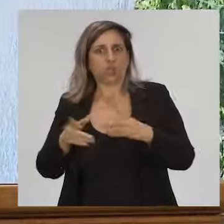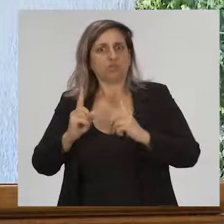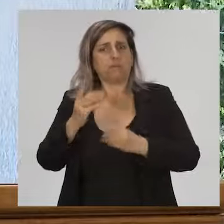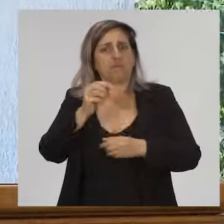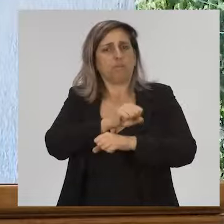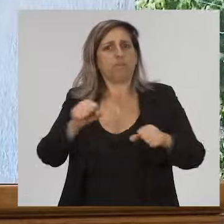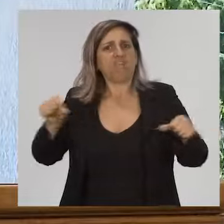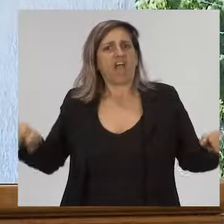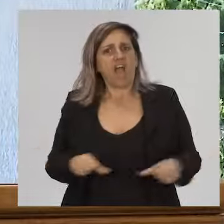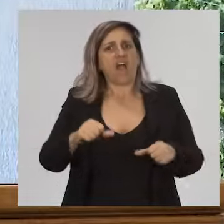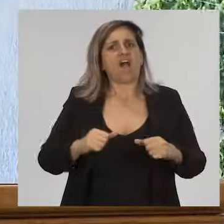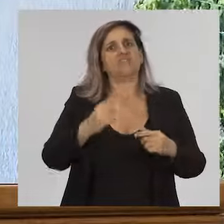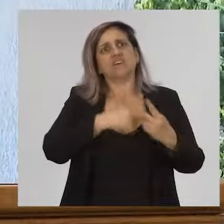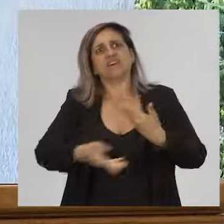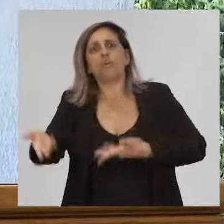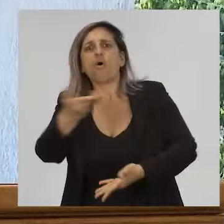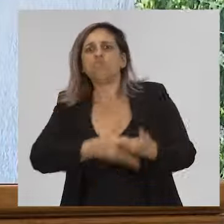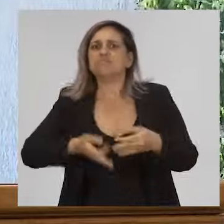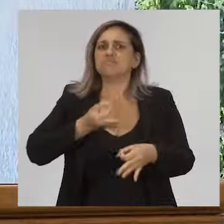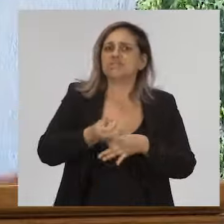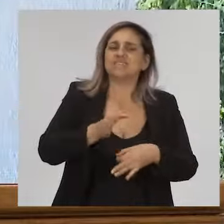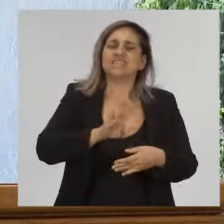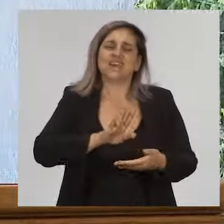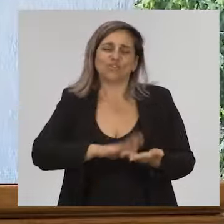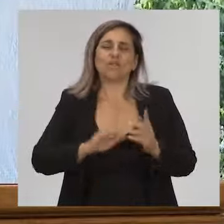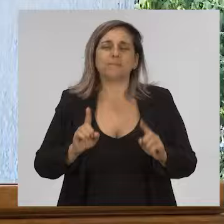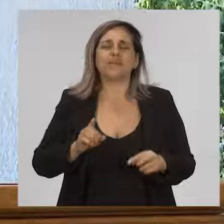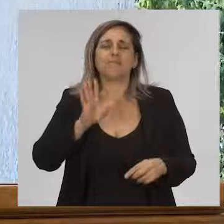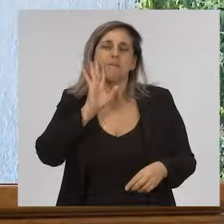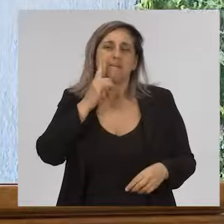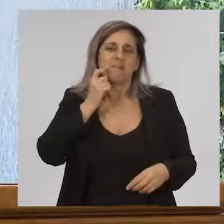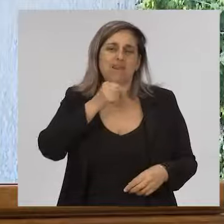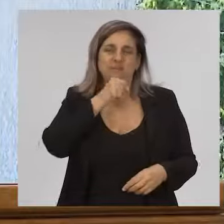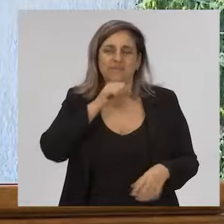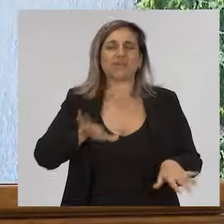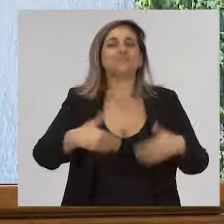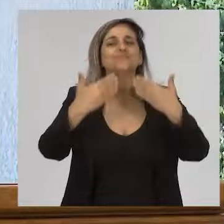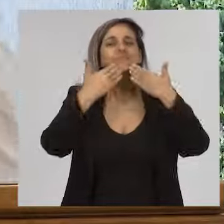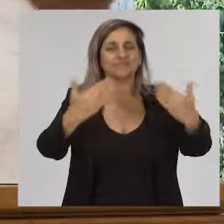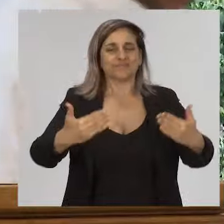como muchas veces pasa en otros temas, sea vertical. Nos terminen enseñando a los más veteranos. Muchas gracias.